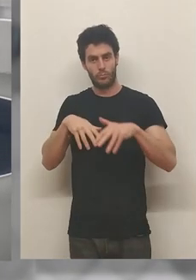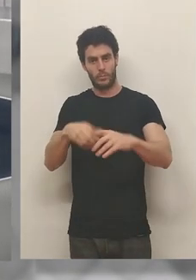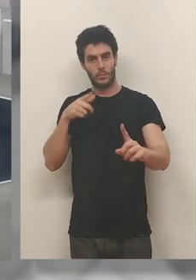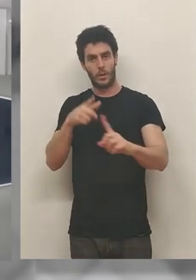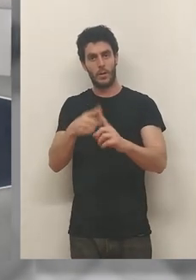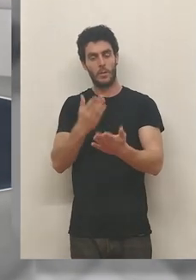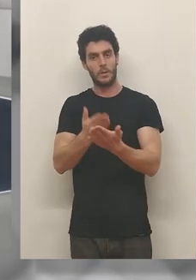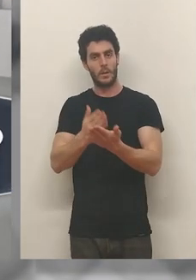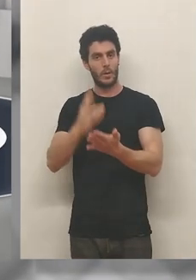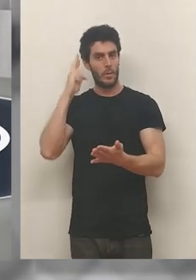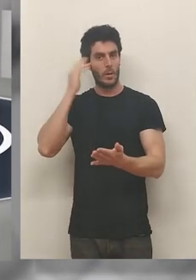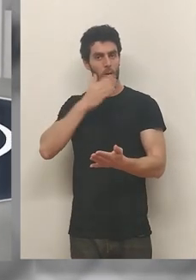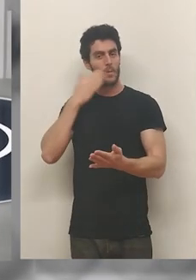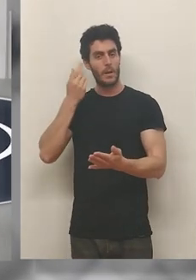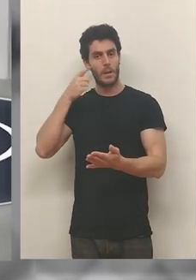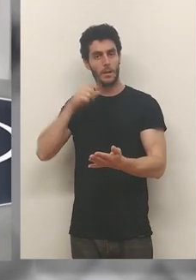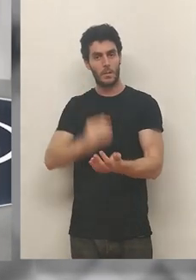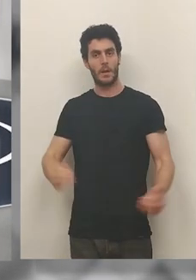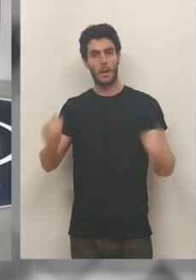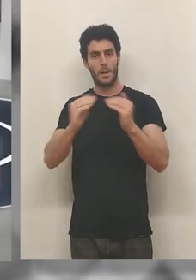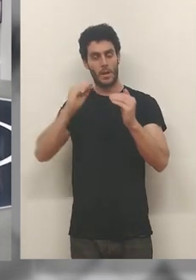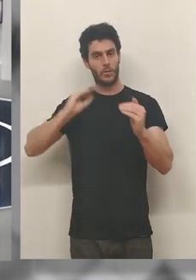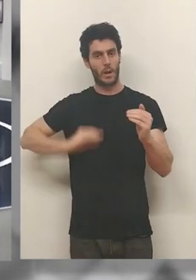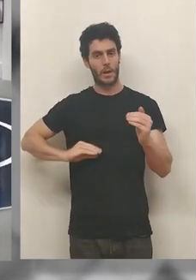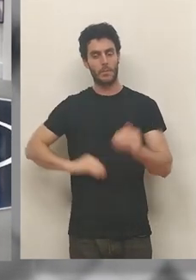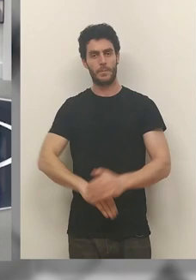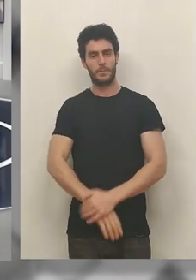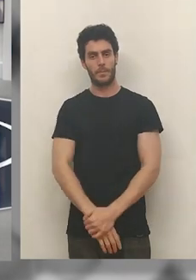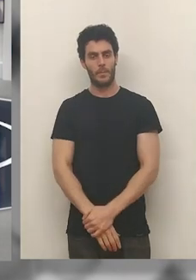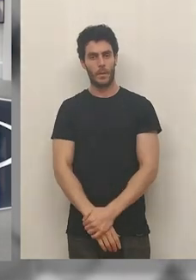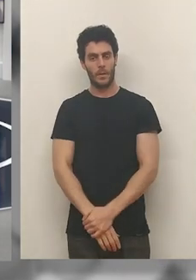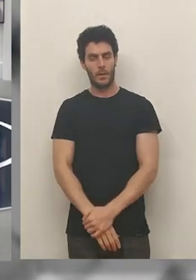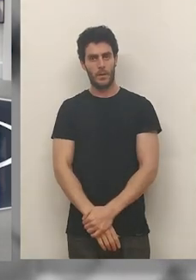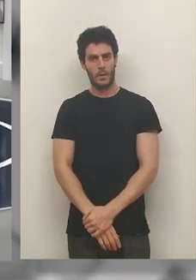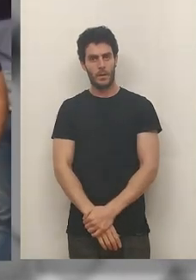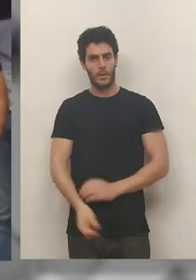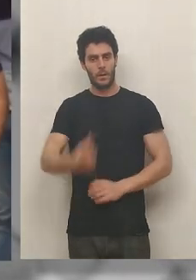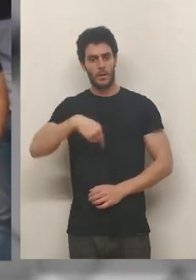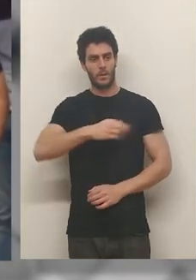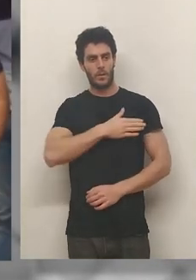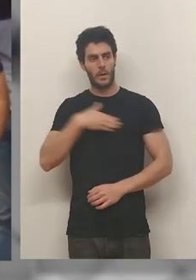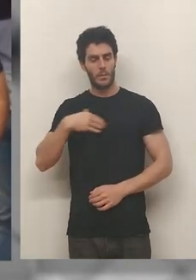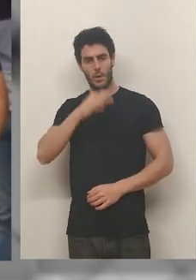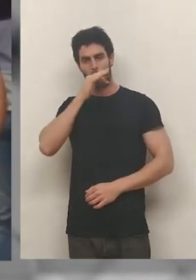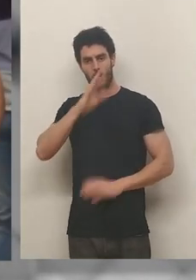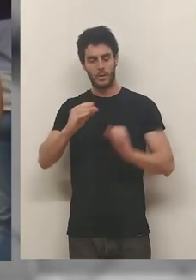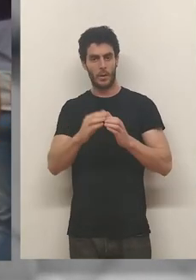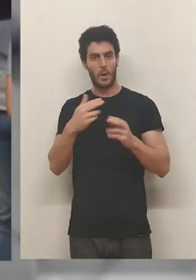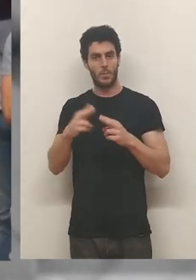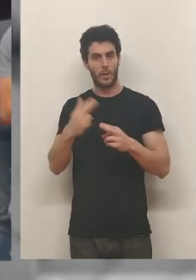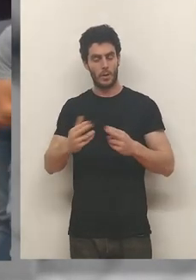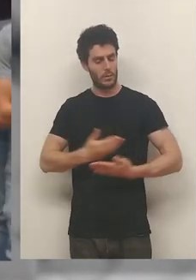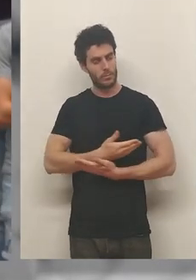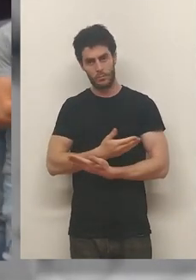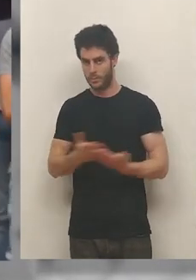civiles se han concentrado para exigir una jubilación digna y la plena equiparación salarial. Nosotros queremos un compromiso de